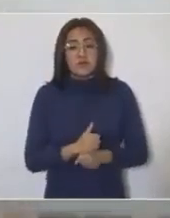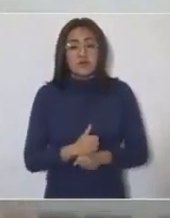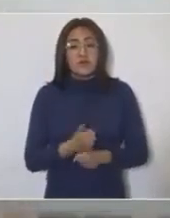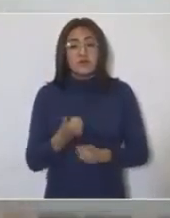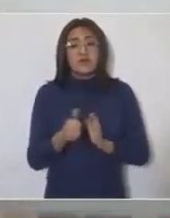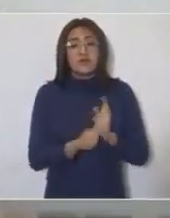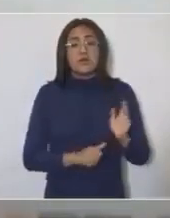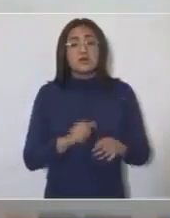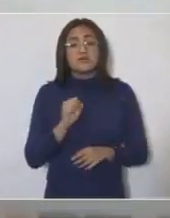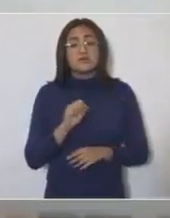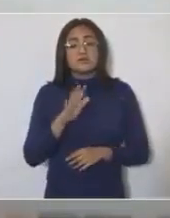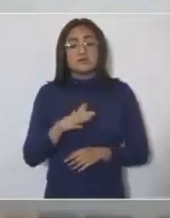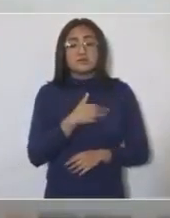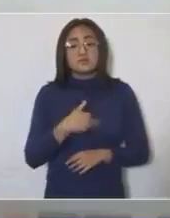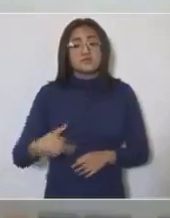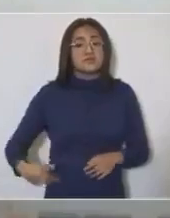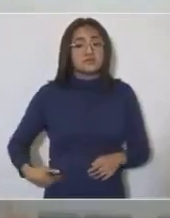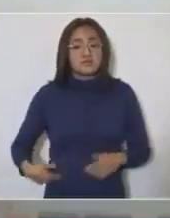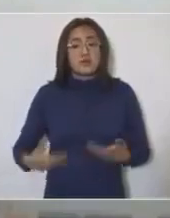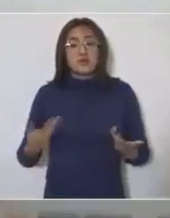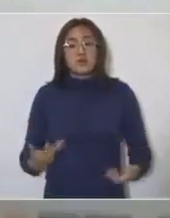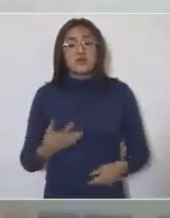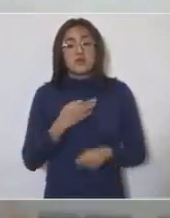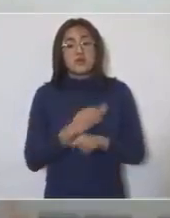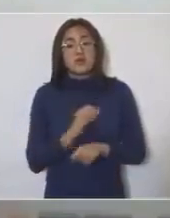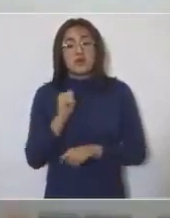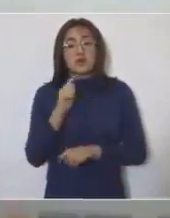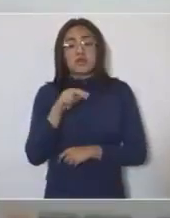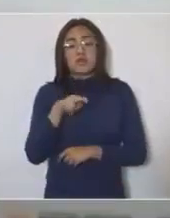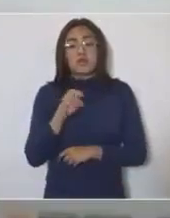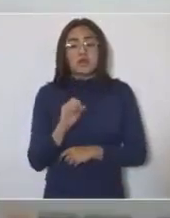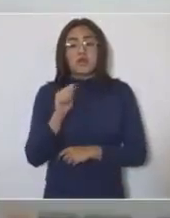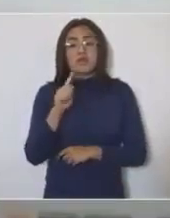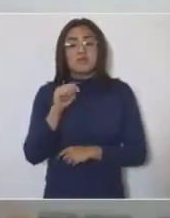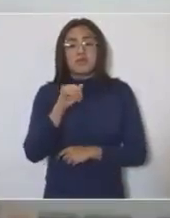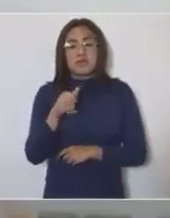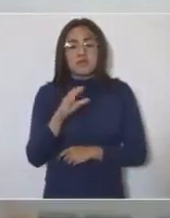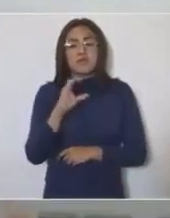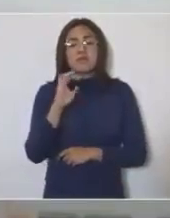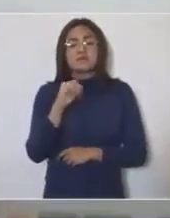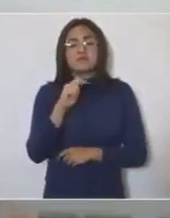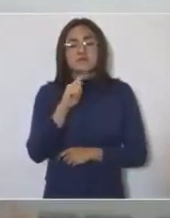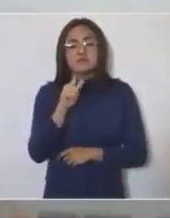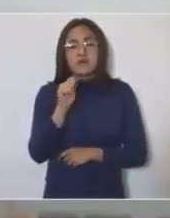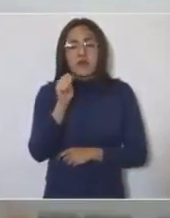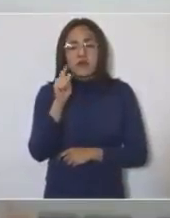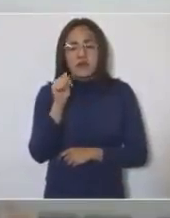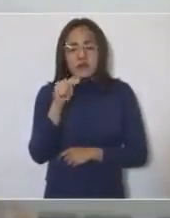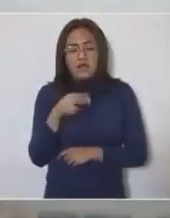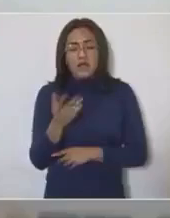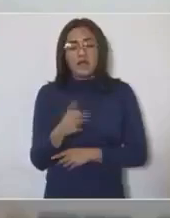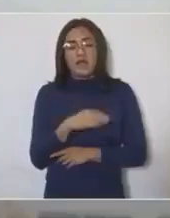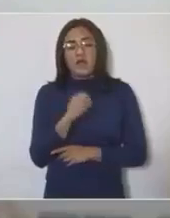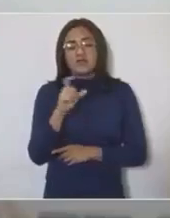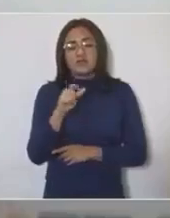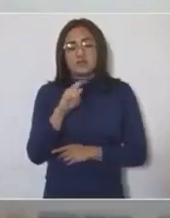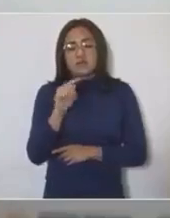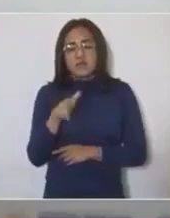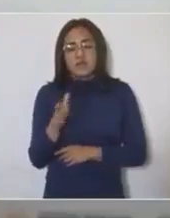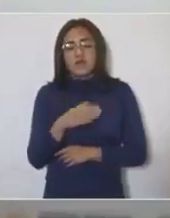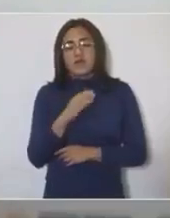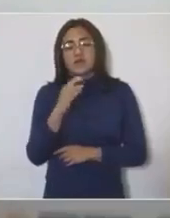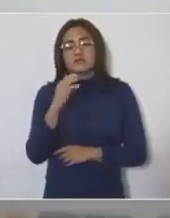en 65 municipios. Vamos a estar en Acateno, Altepeji, Calpan, Cuetzalan del Progreso, El Osochitlán,